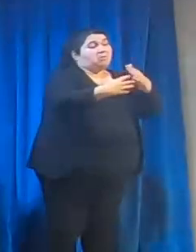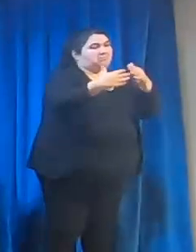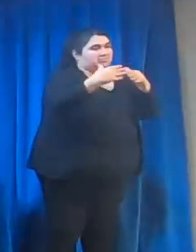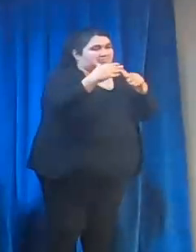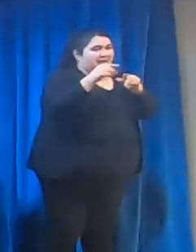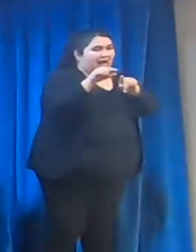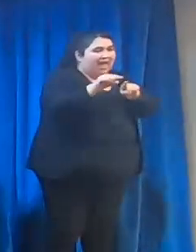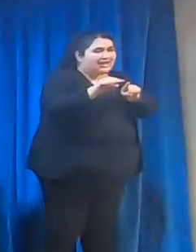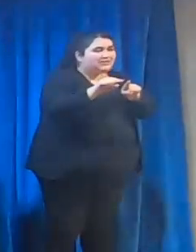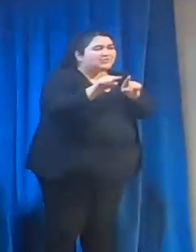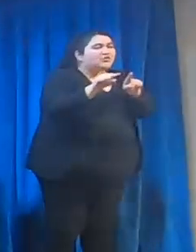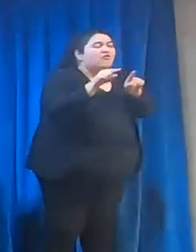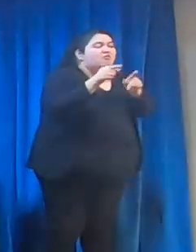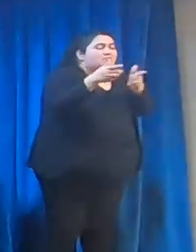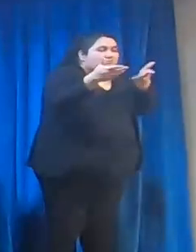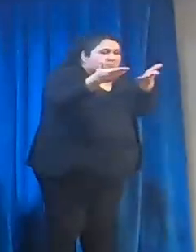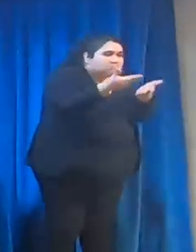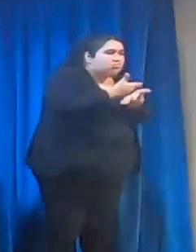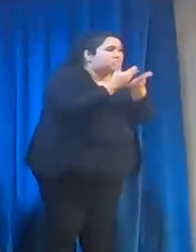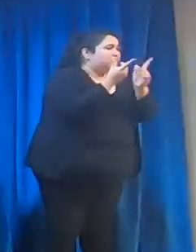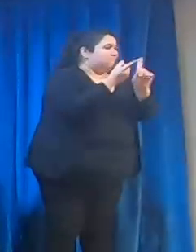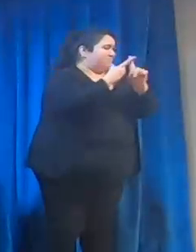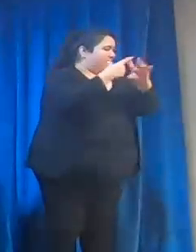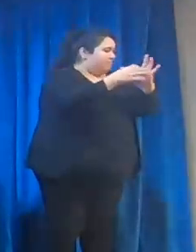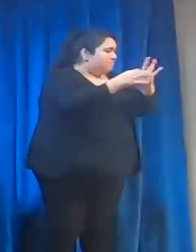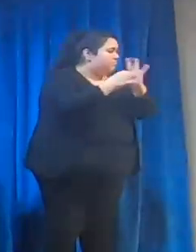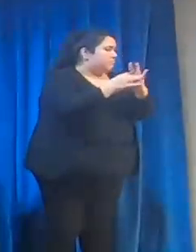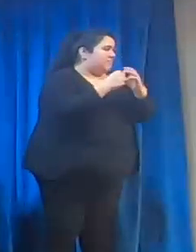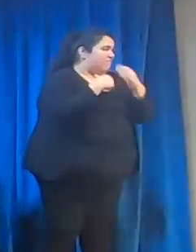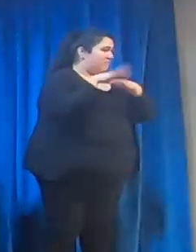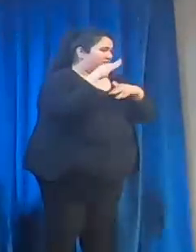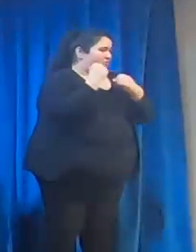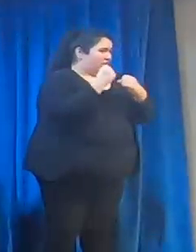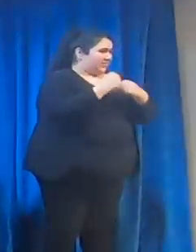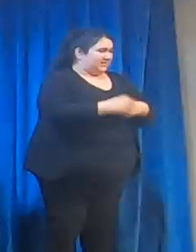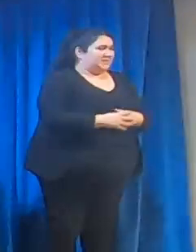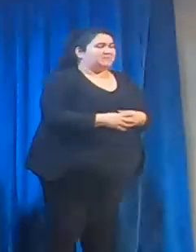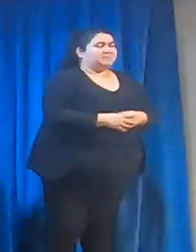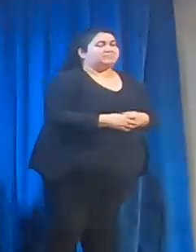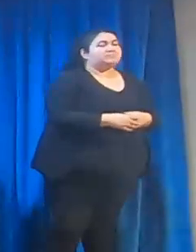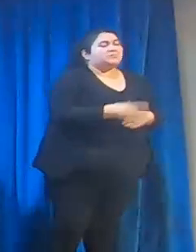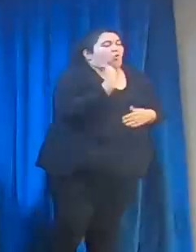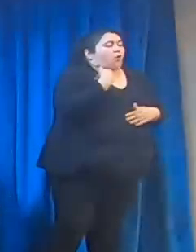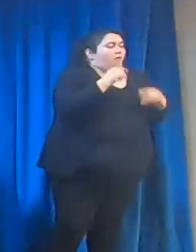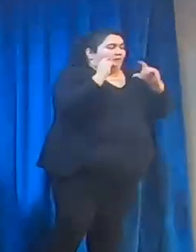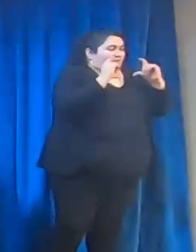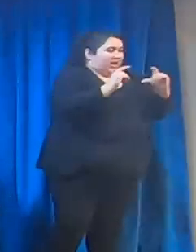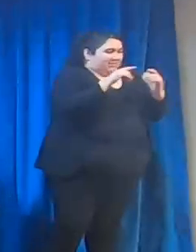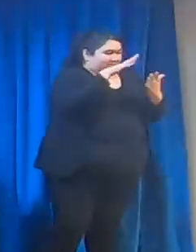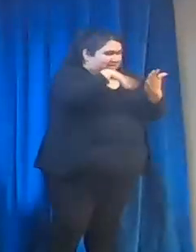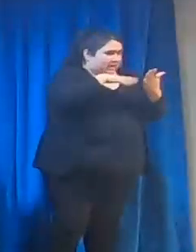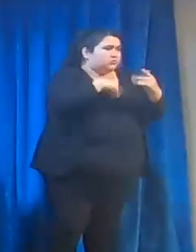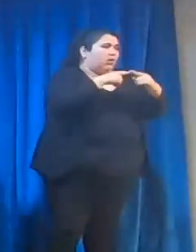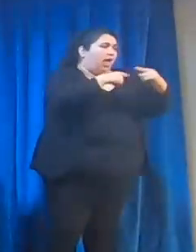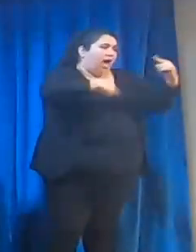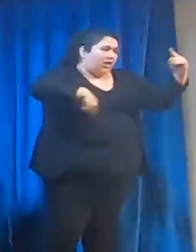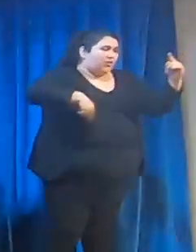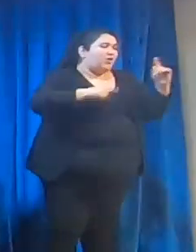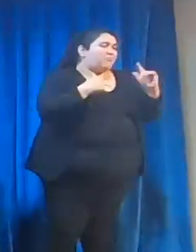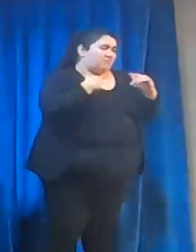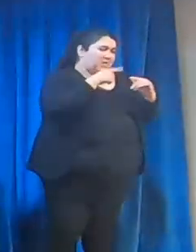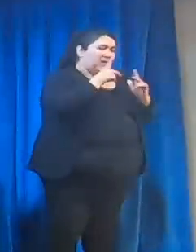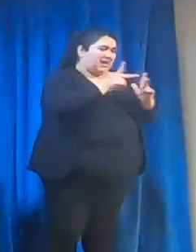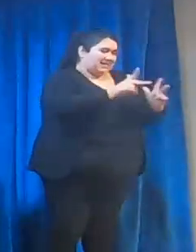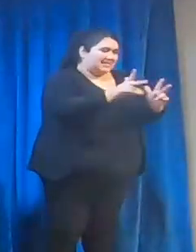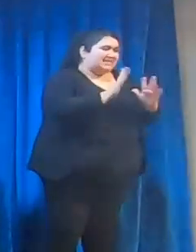de una relación. Quiero compartirles ahora sí un fragmento de una profesora, es largo y por eso me parece